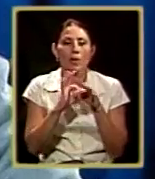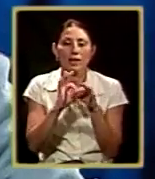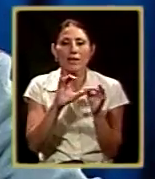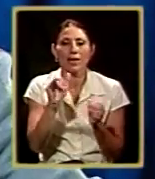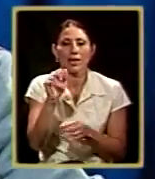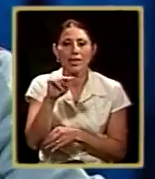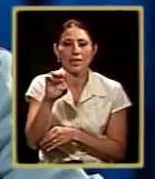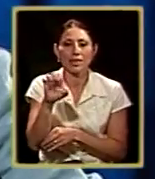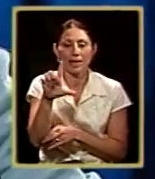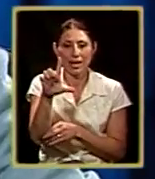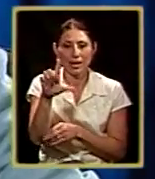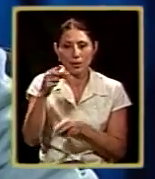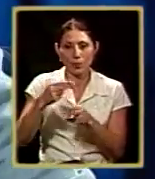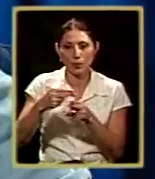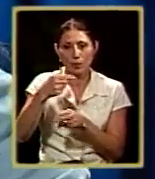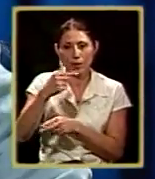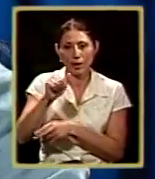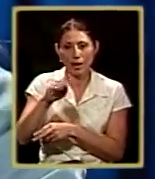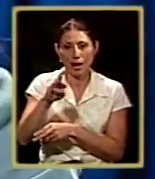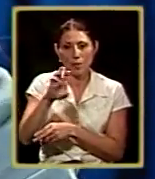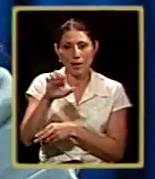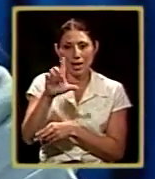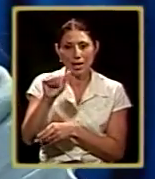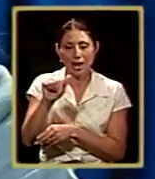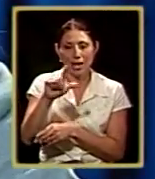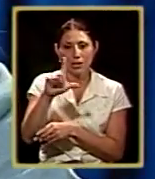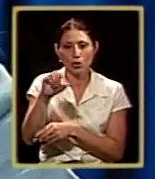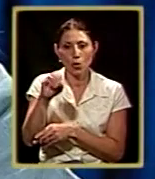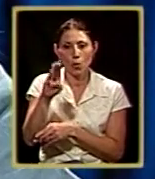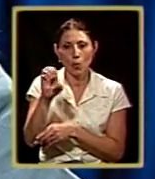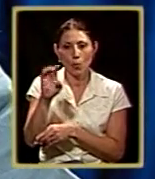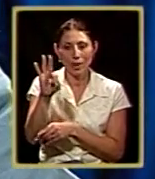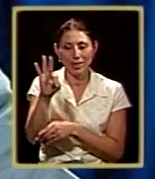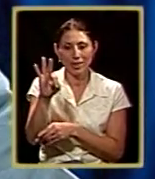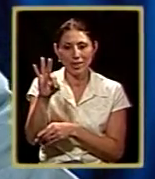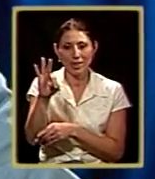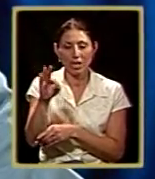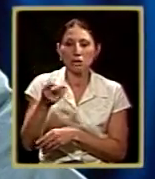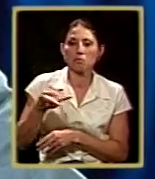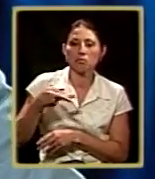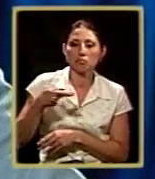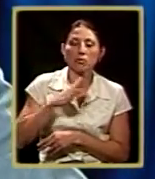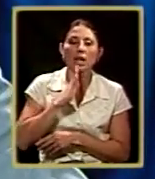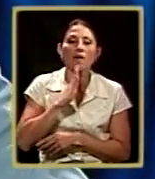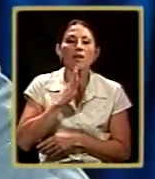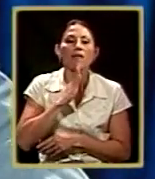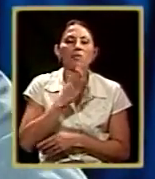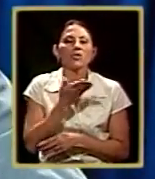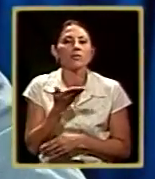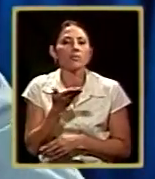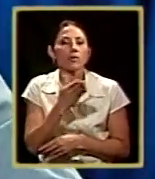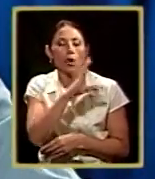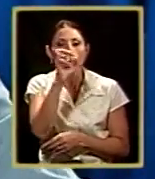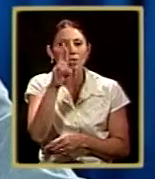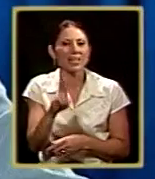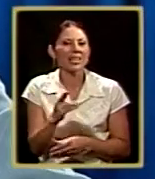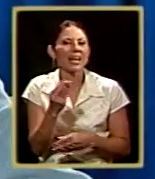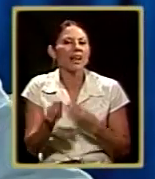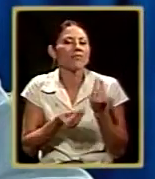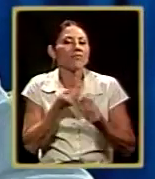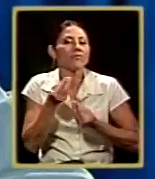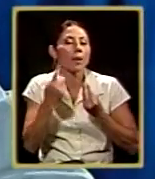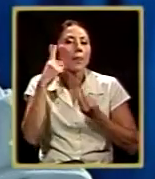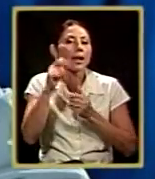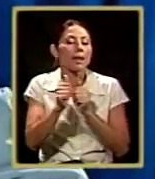Llobet. Ha estado aquí también. Y conversábamos sobre qué es lo que tiene que hacer Costa Rica para ser más competitiva.